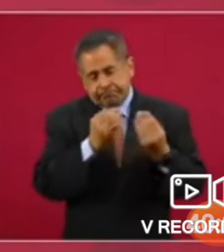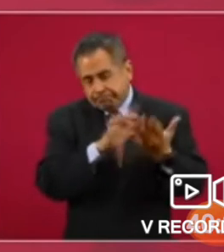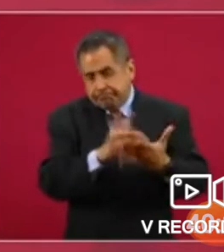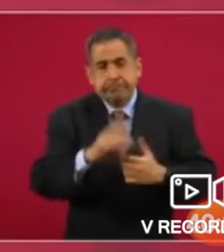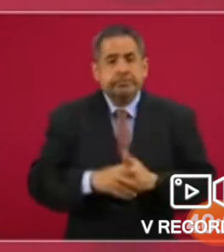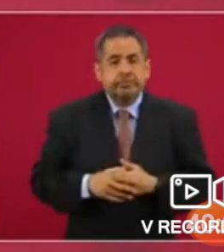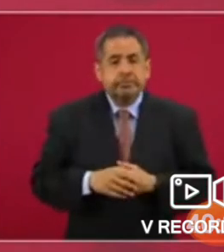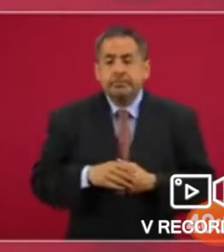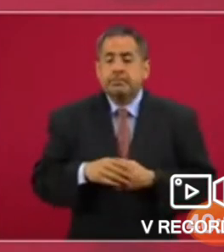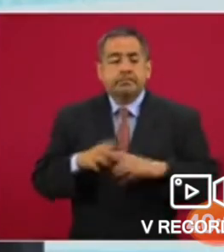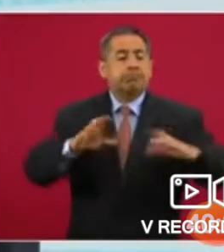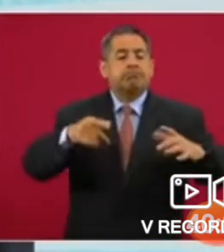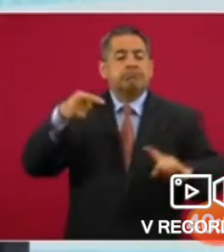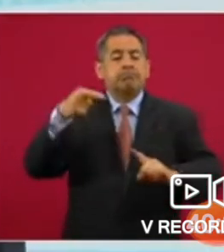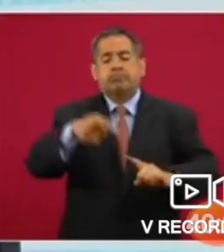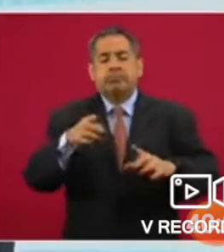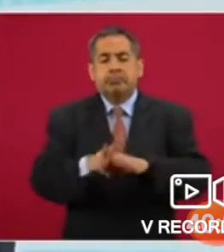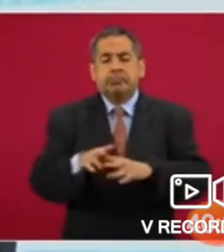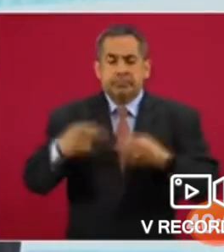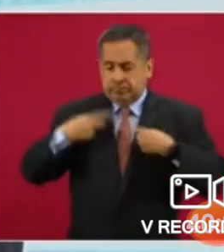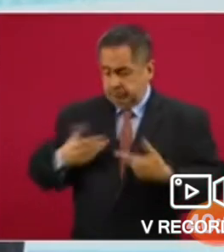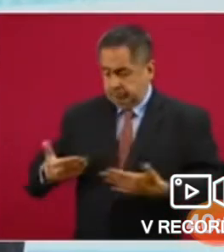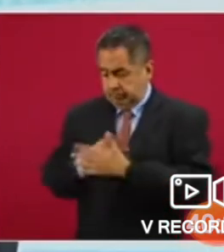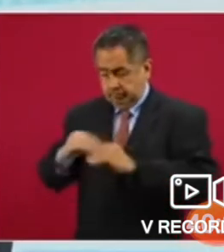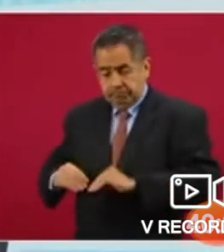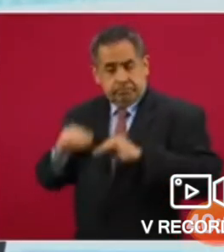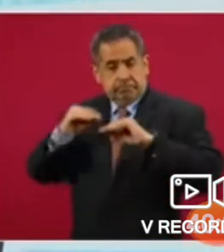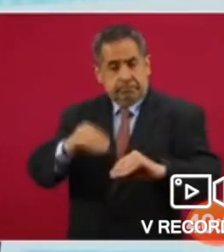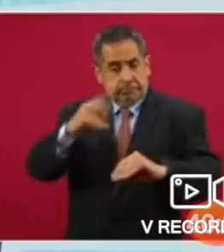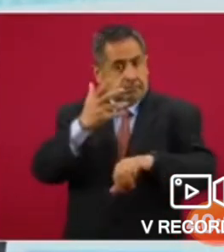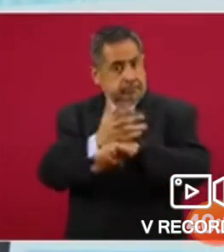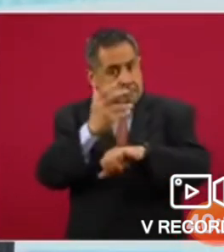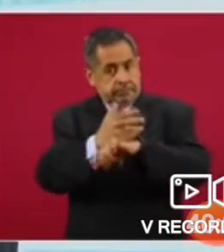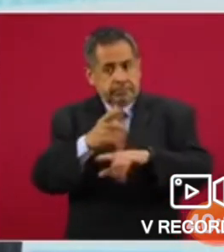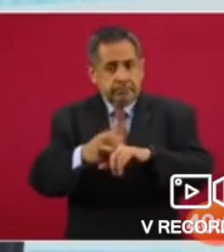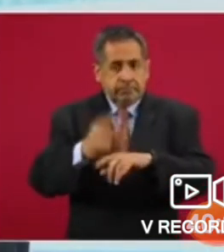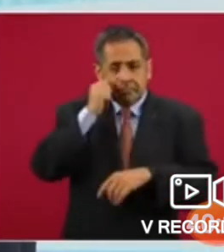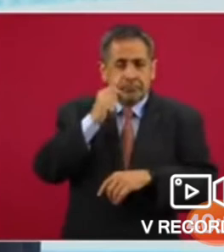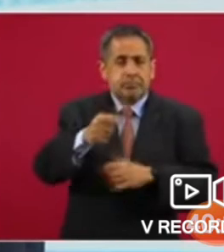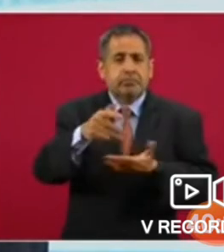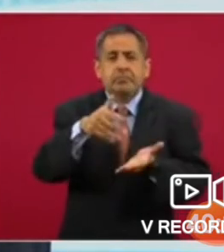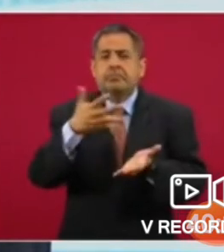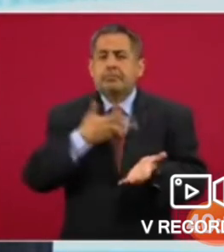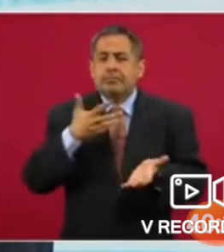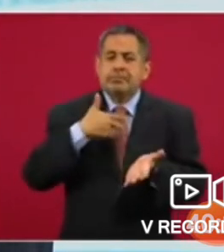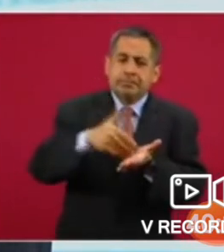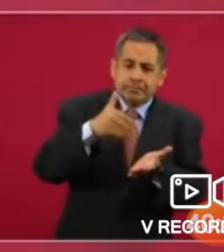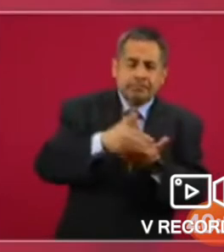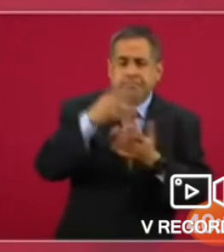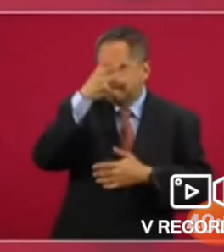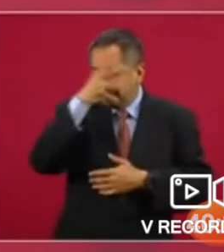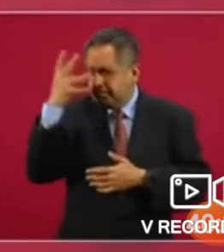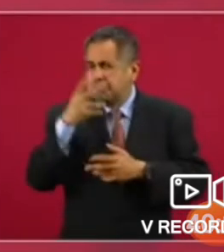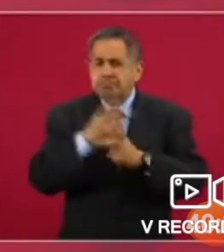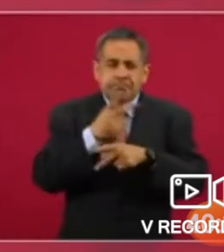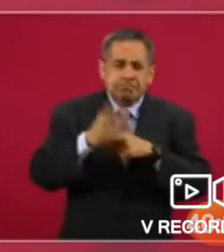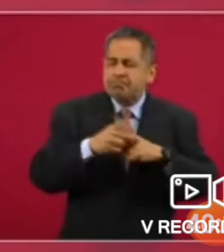Nuestra población objetivo ha sido, pues, nuestros connacionales, sin importar su estatus migratorio,